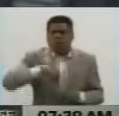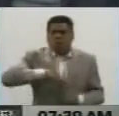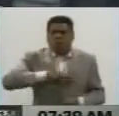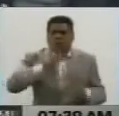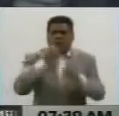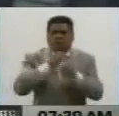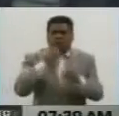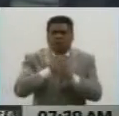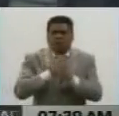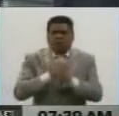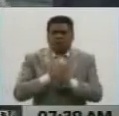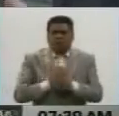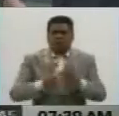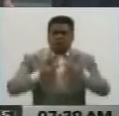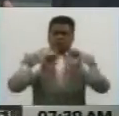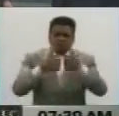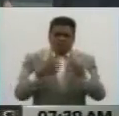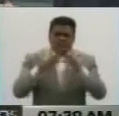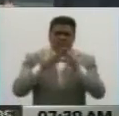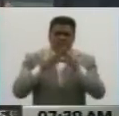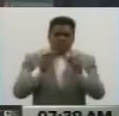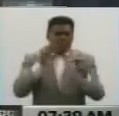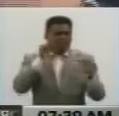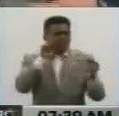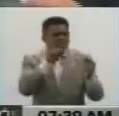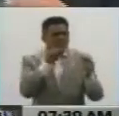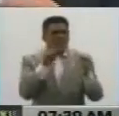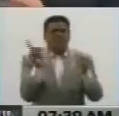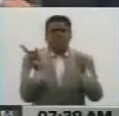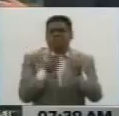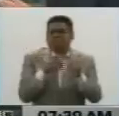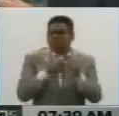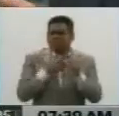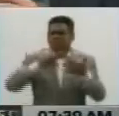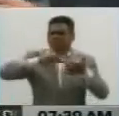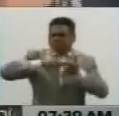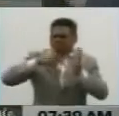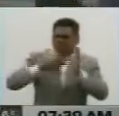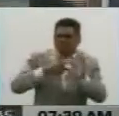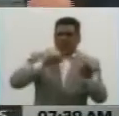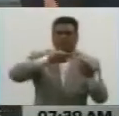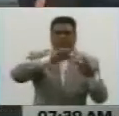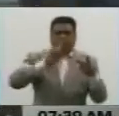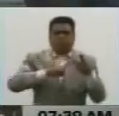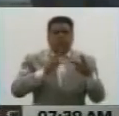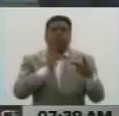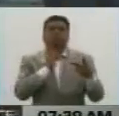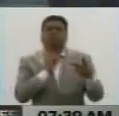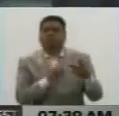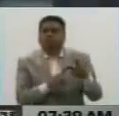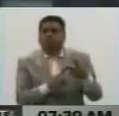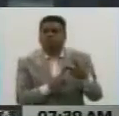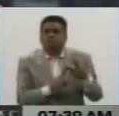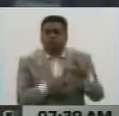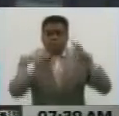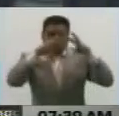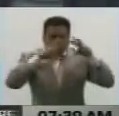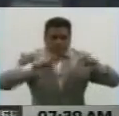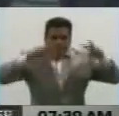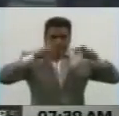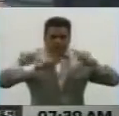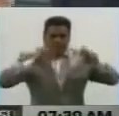hemos iniciado toda la fase la fase conceptual y dogmática de lo que es la exploración.